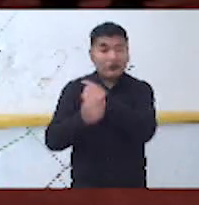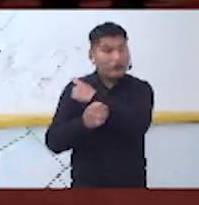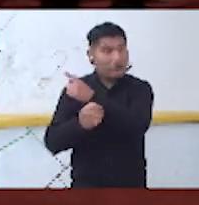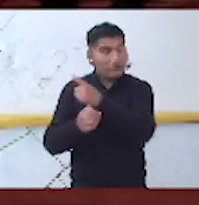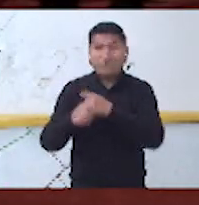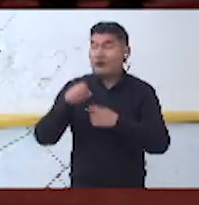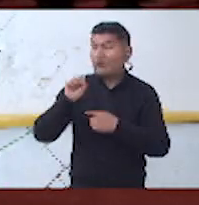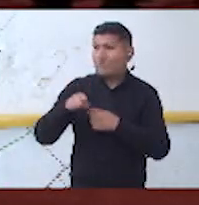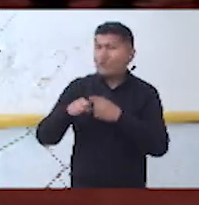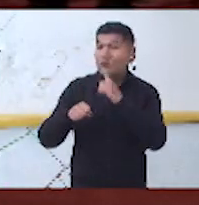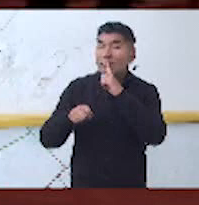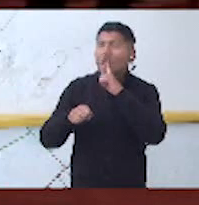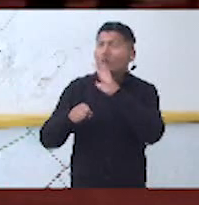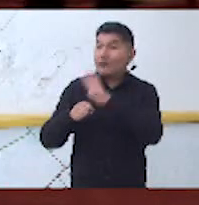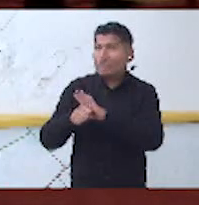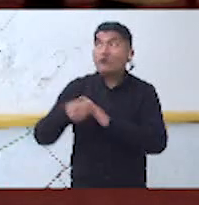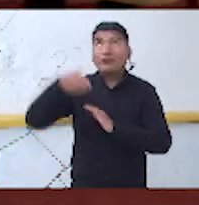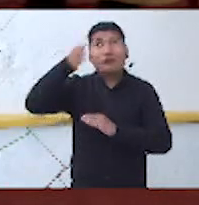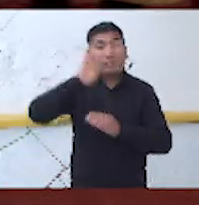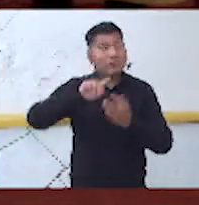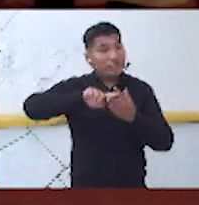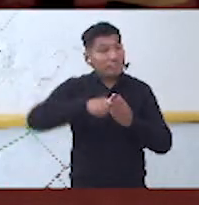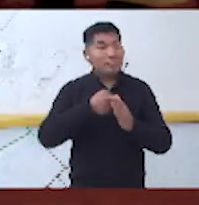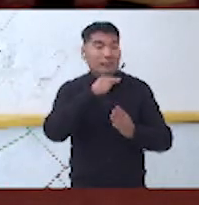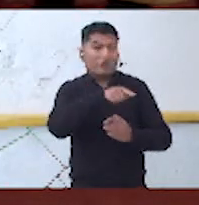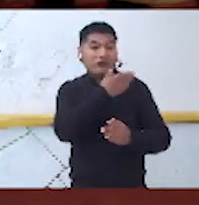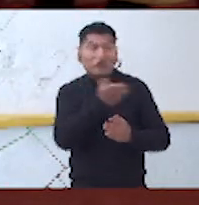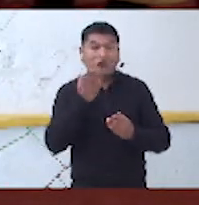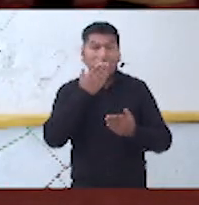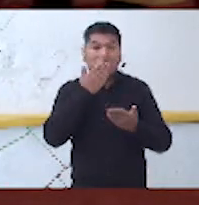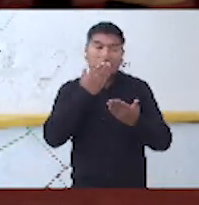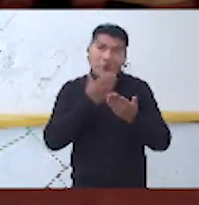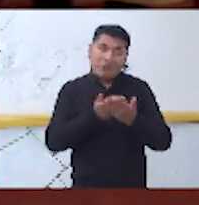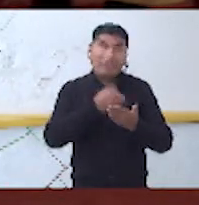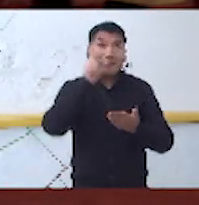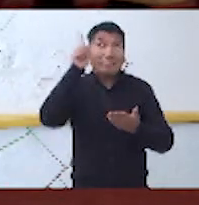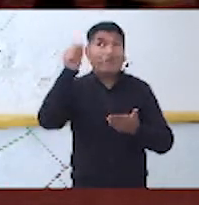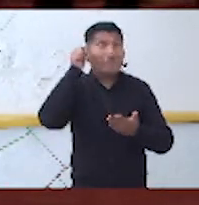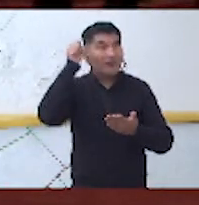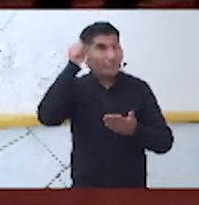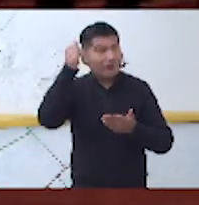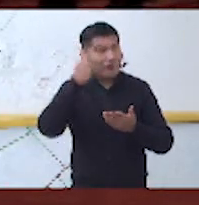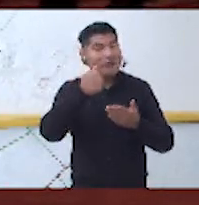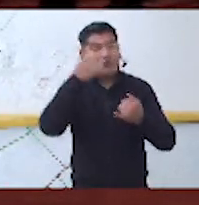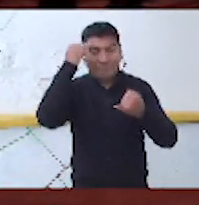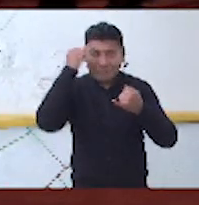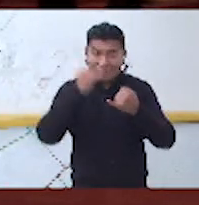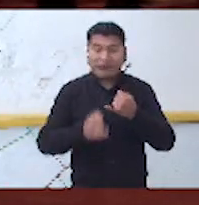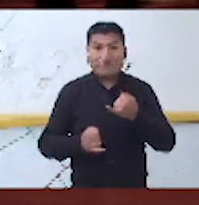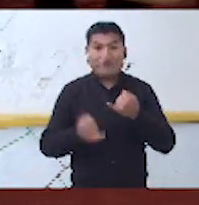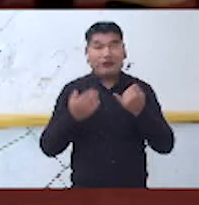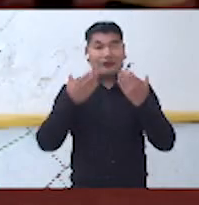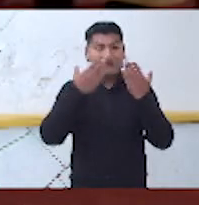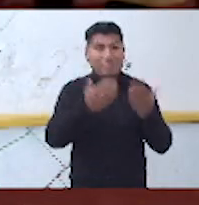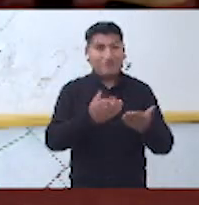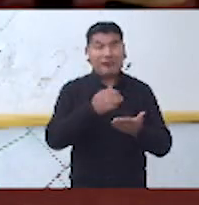Prometo. Dios, que comenzó en ti la obra buena, él mismo la lleve a término.